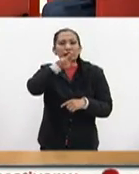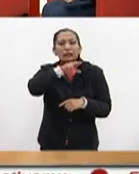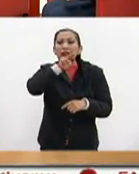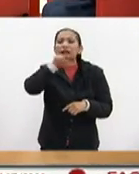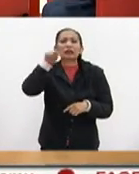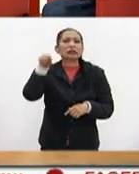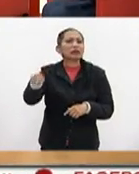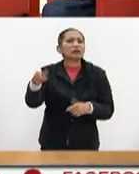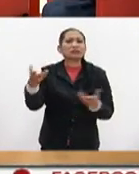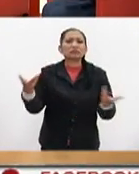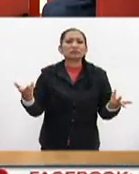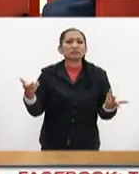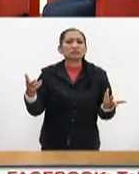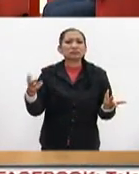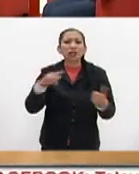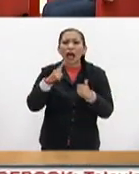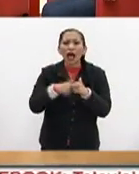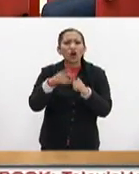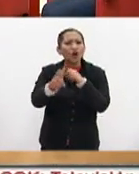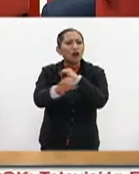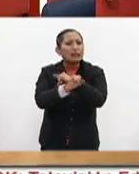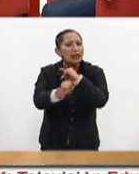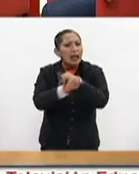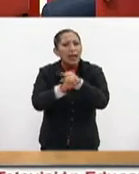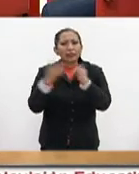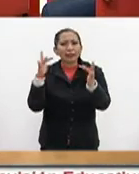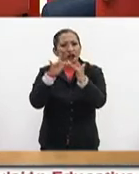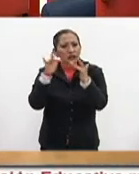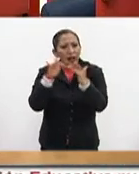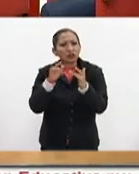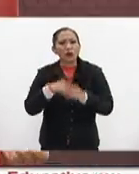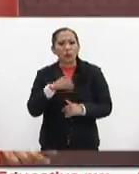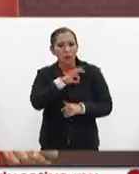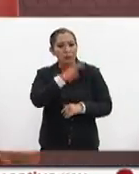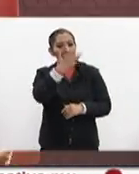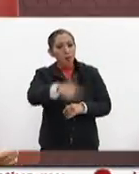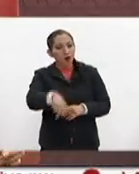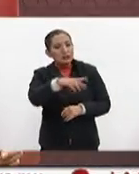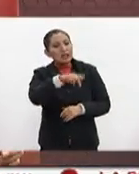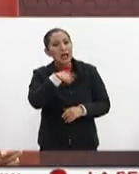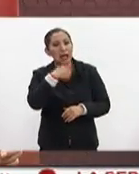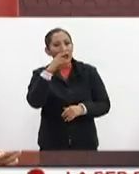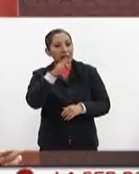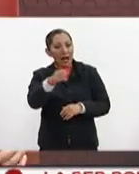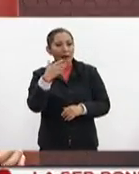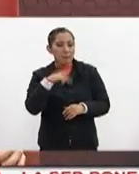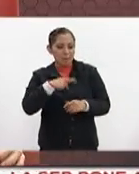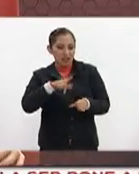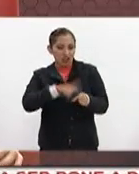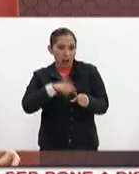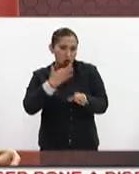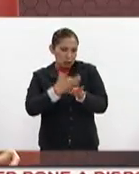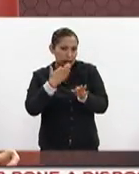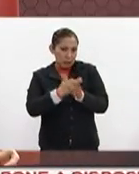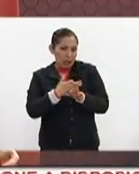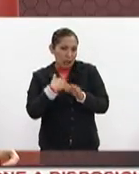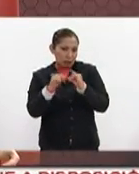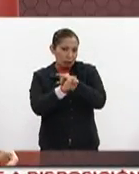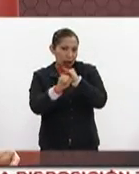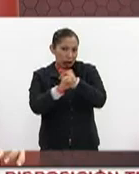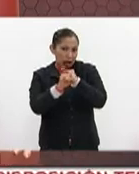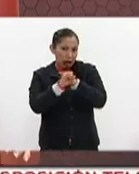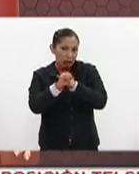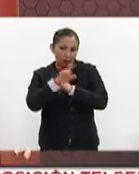rápidamente. ¿Alguna página de internet, algún email? Nos pueden buscar, yo creo que en mis redes personales, por el momento, hasta